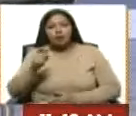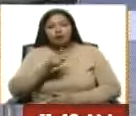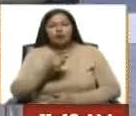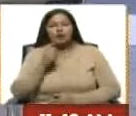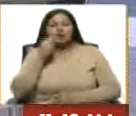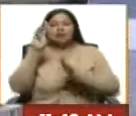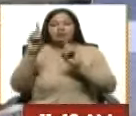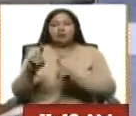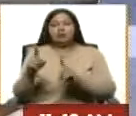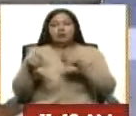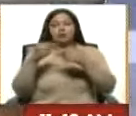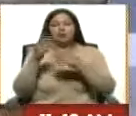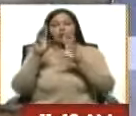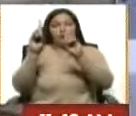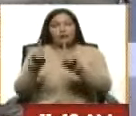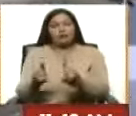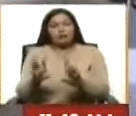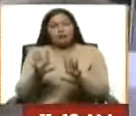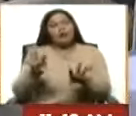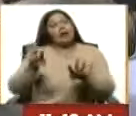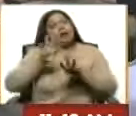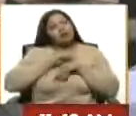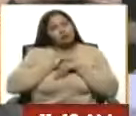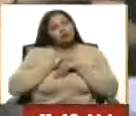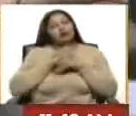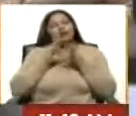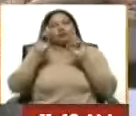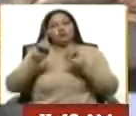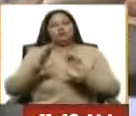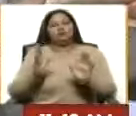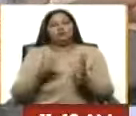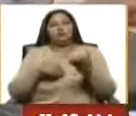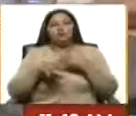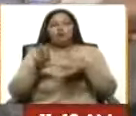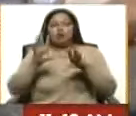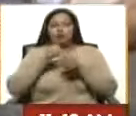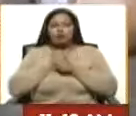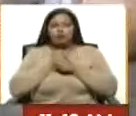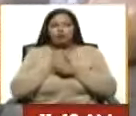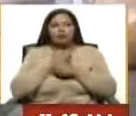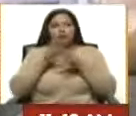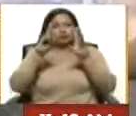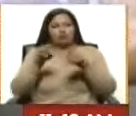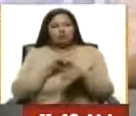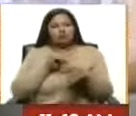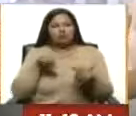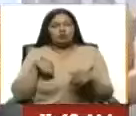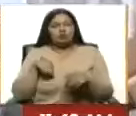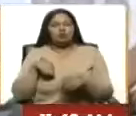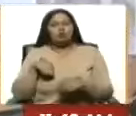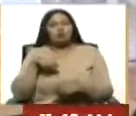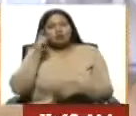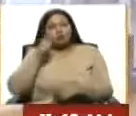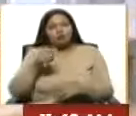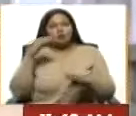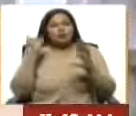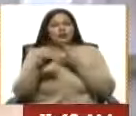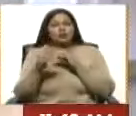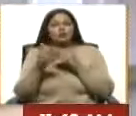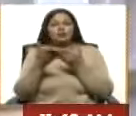próximo 28, hoy los candidatos dicen, bueno, yo como confío, bueno, hoy la firmo. La decisión que toma el pueblo, nosotros la acatamos. ¿Qué mensaje le envían